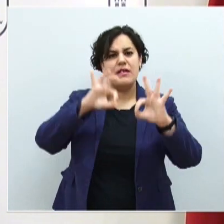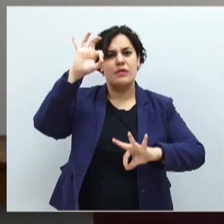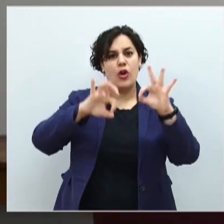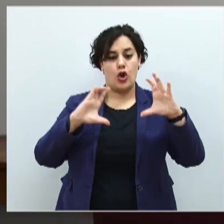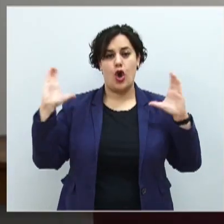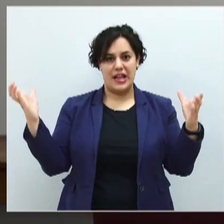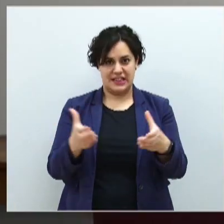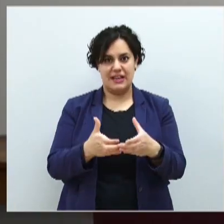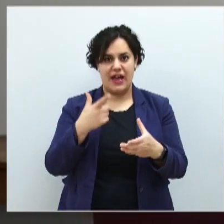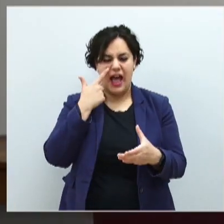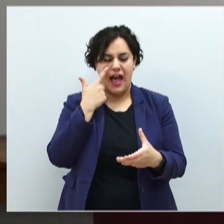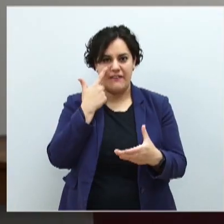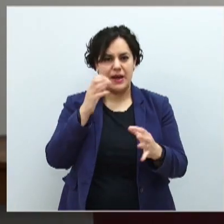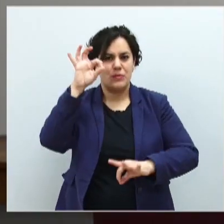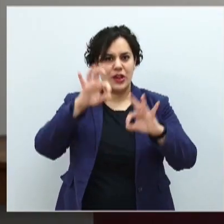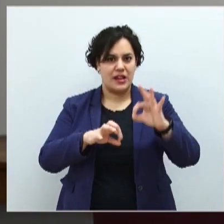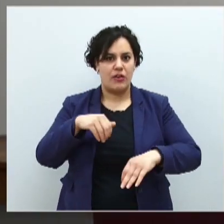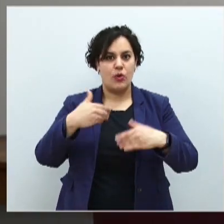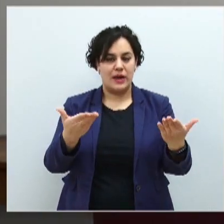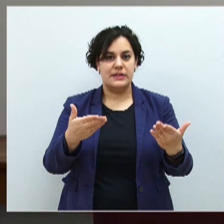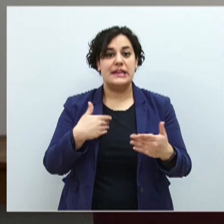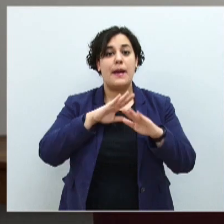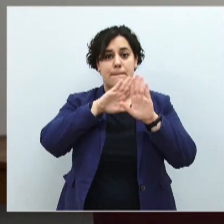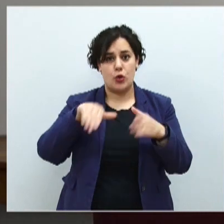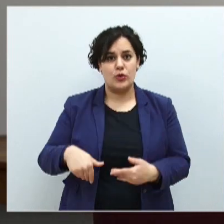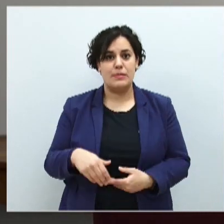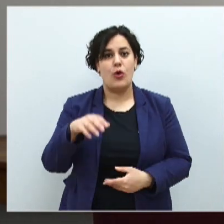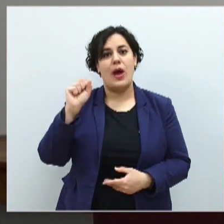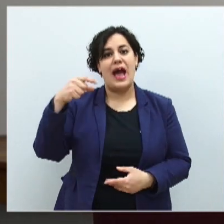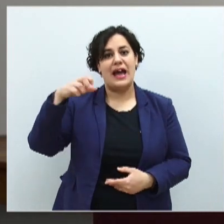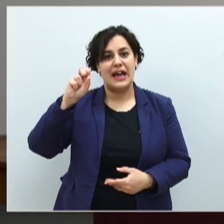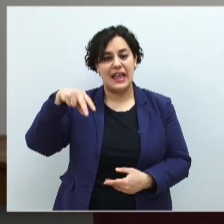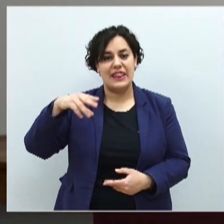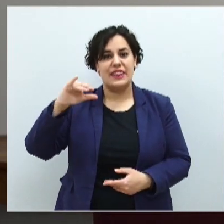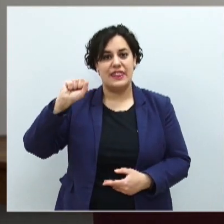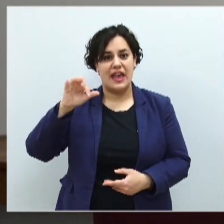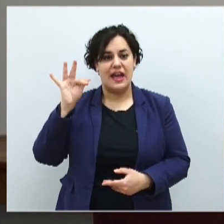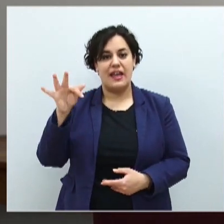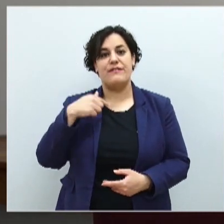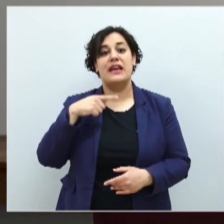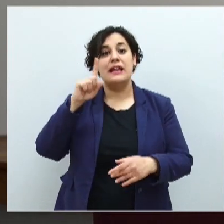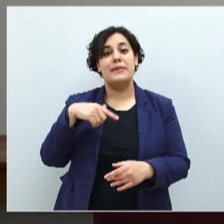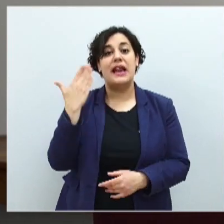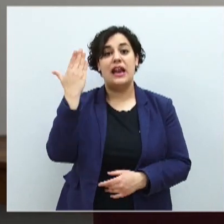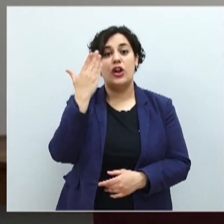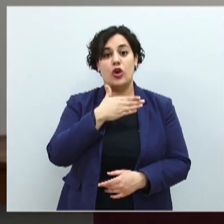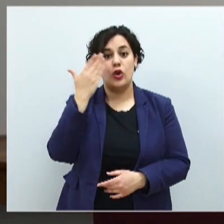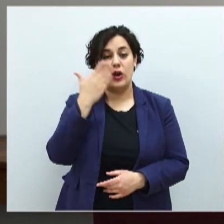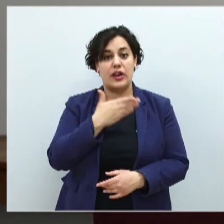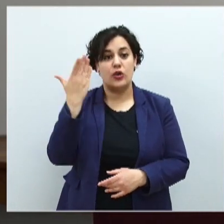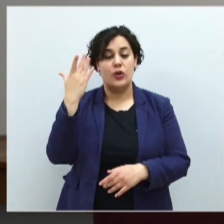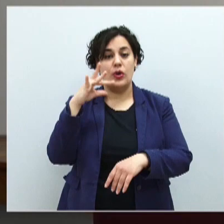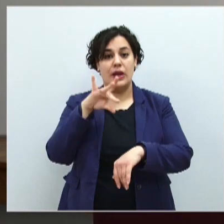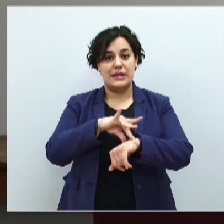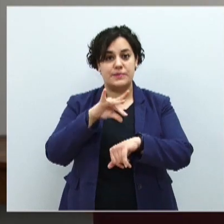¿no? Y por último, 2 preguntas de la agencia EFE. El Colegio de Farmacéuticos ha pedido a su consejería autorización para poder vender test para la población.